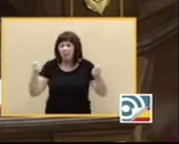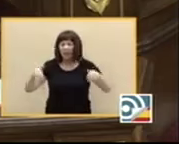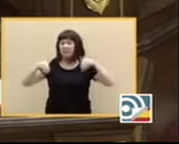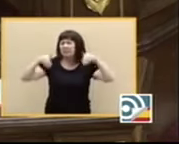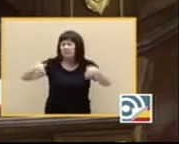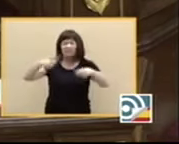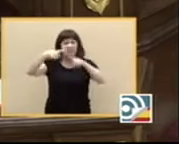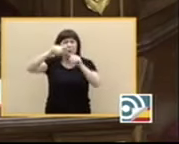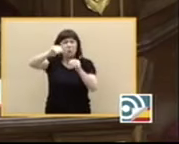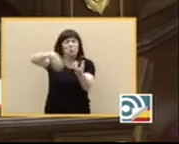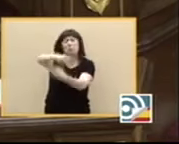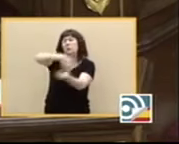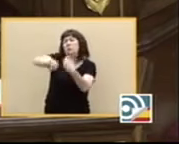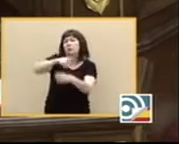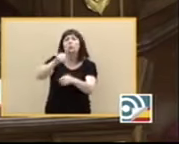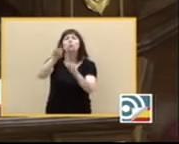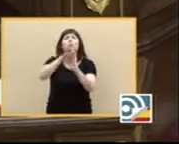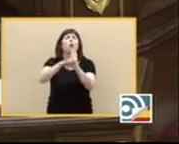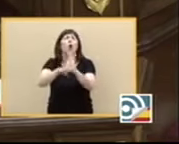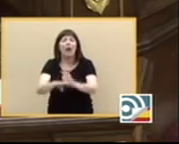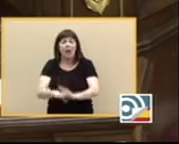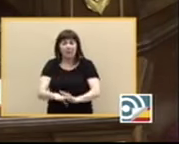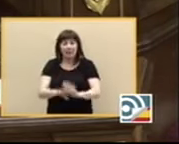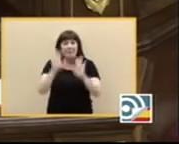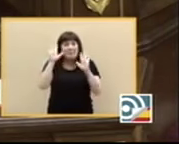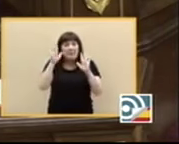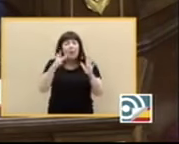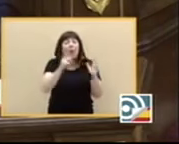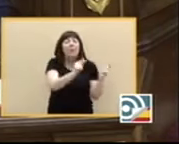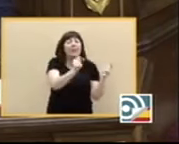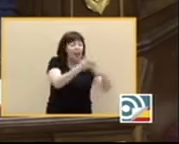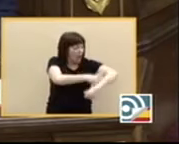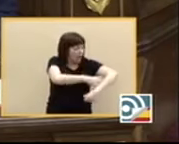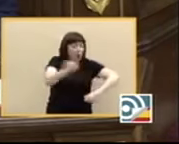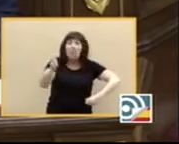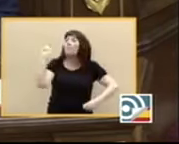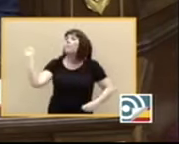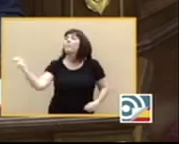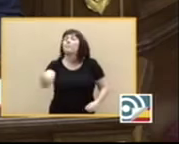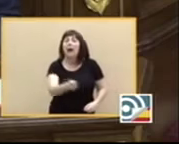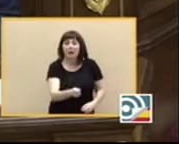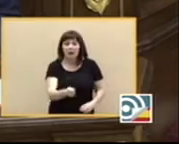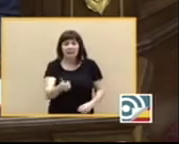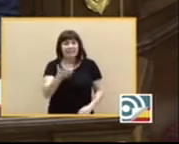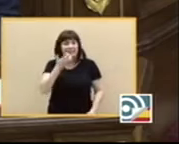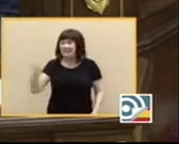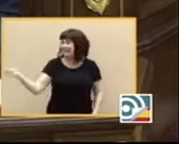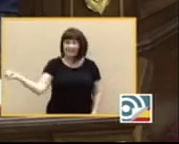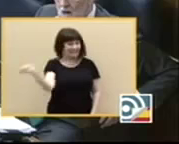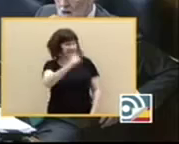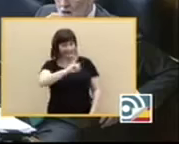sus candidatos, que de otra manera hubieran tenido que ser sufragados. Bien, estamos ante una cuestión